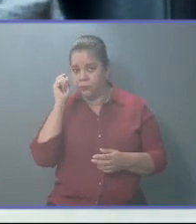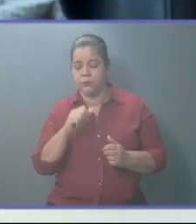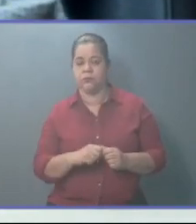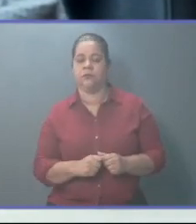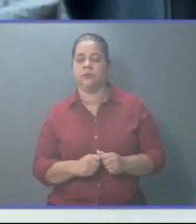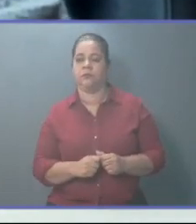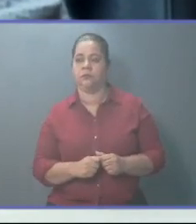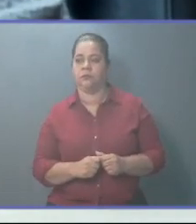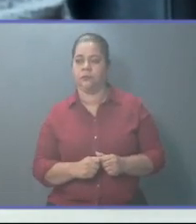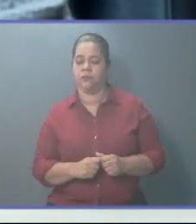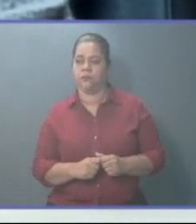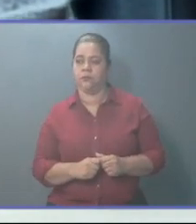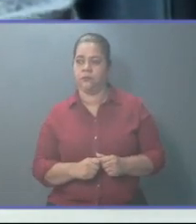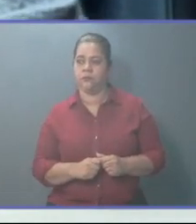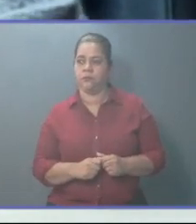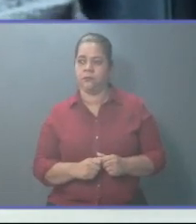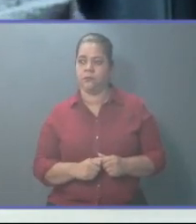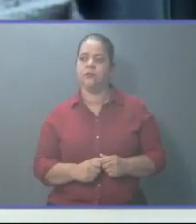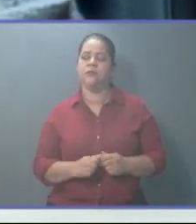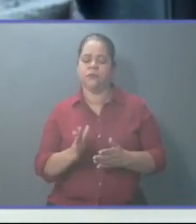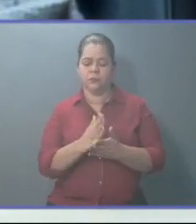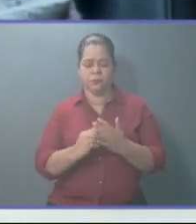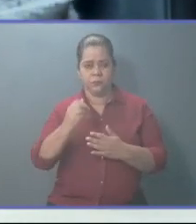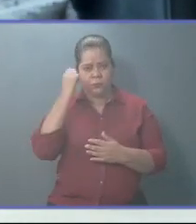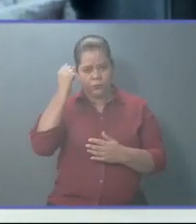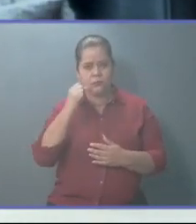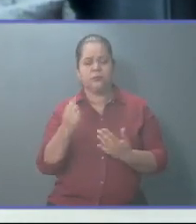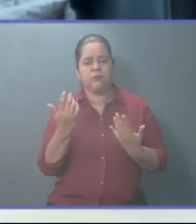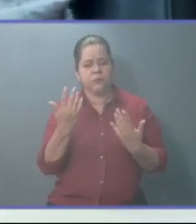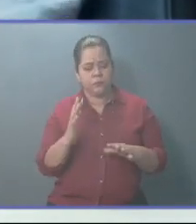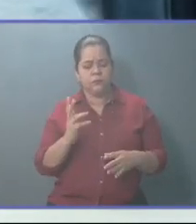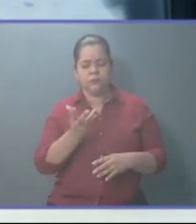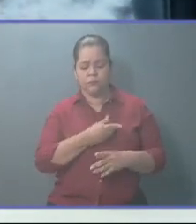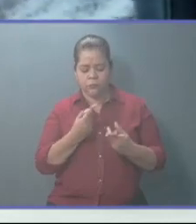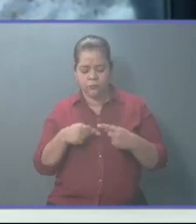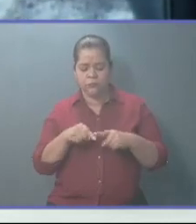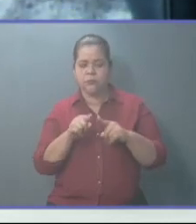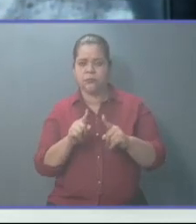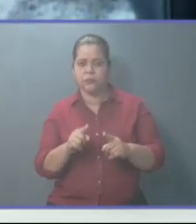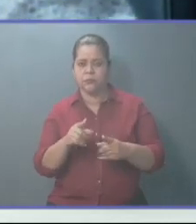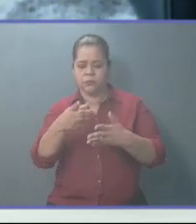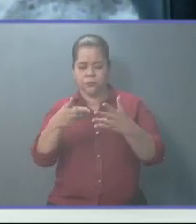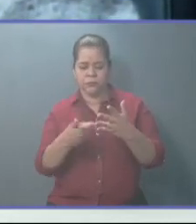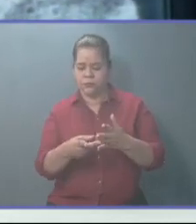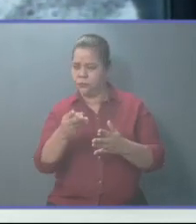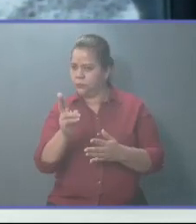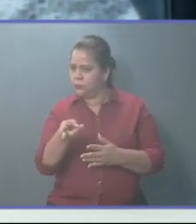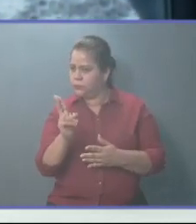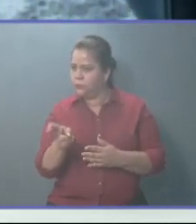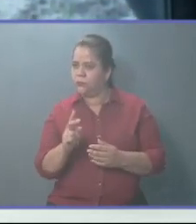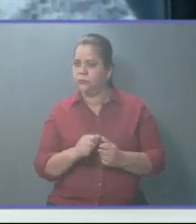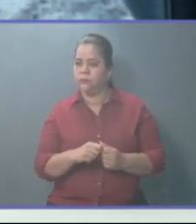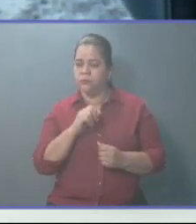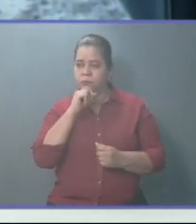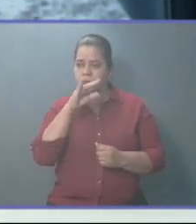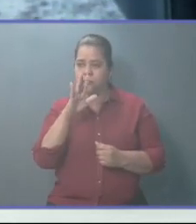desarrollar. Y va a ser importante que mantengamos, es más, el mismo decreto habla